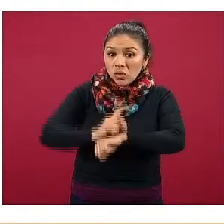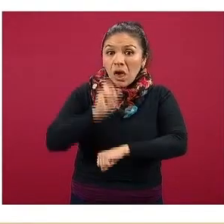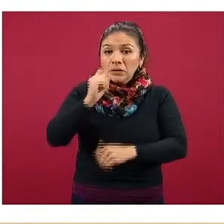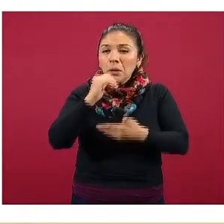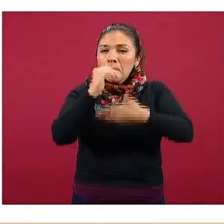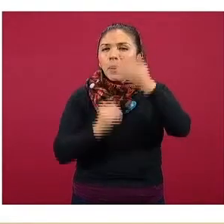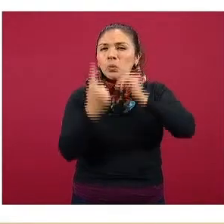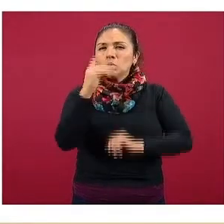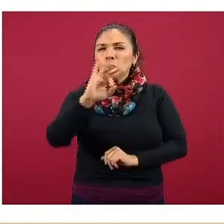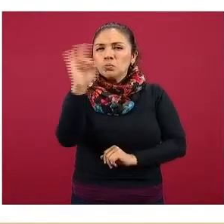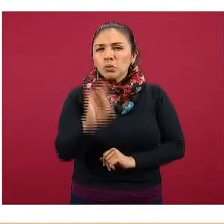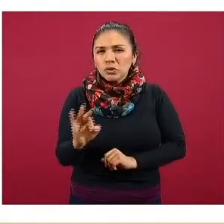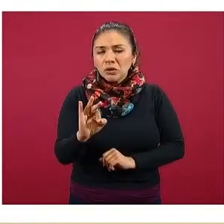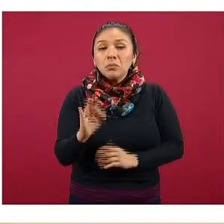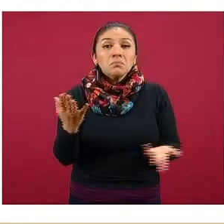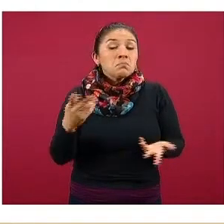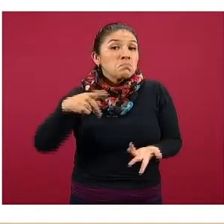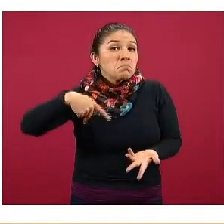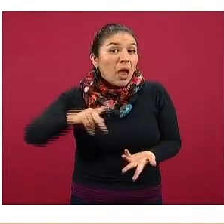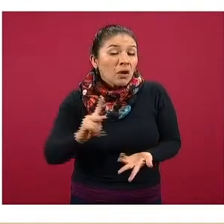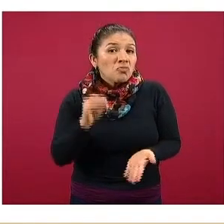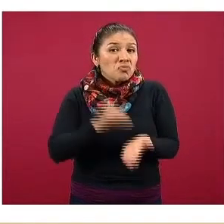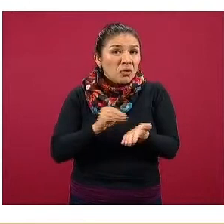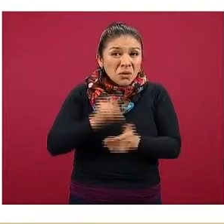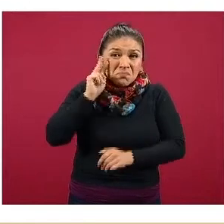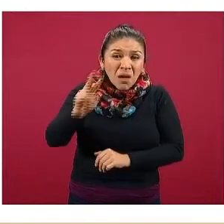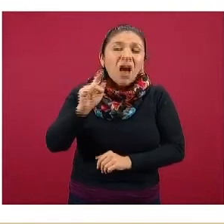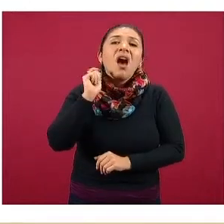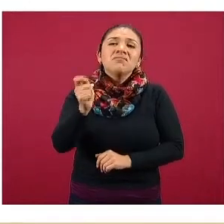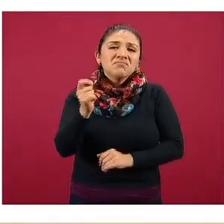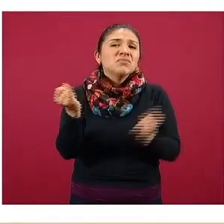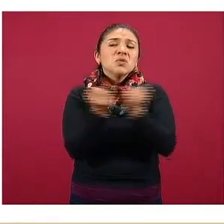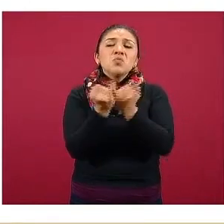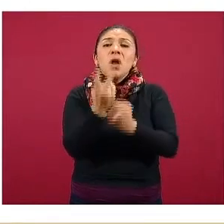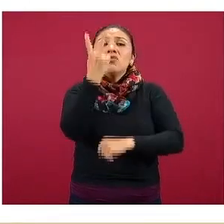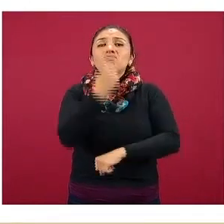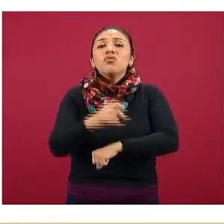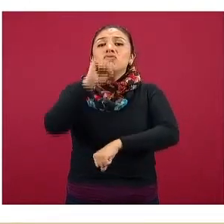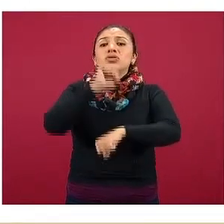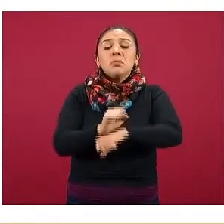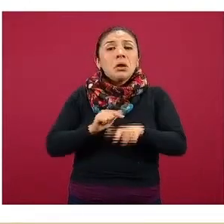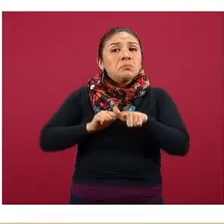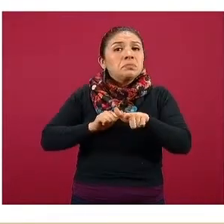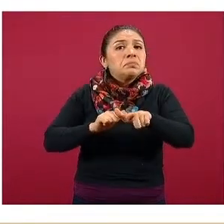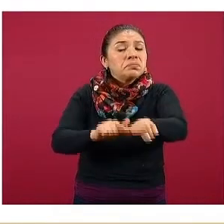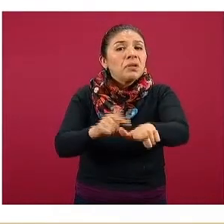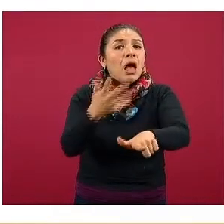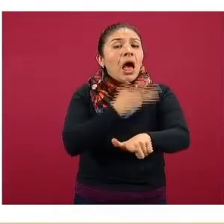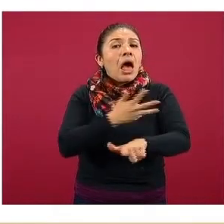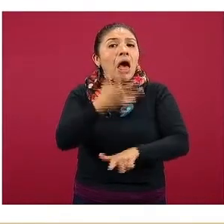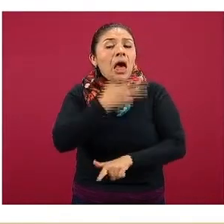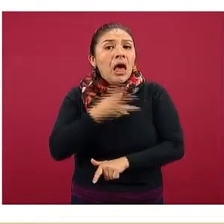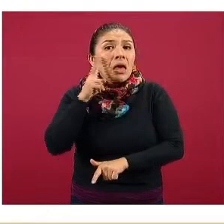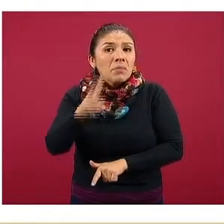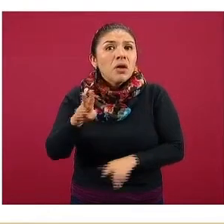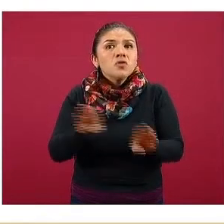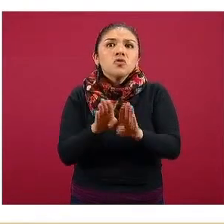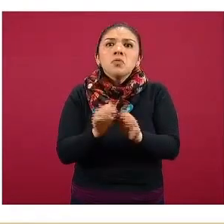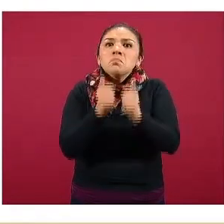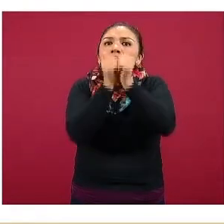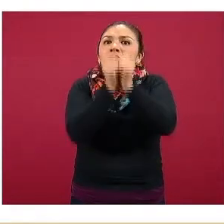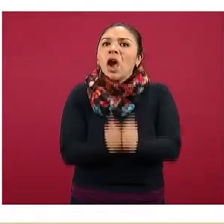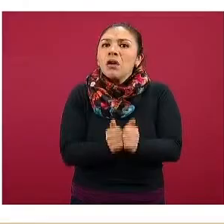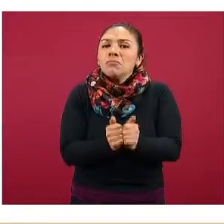menos 1%, pero también podemos observar que son ya dos semanas continuas en donde se ha detenido